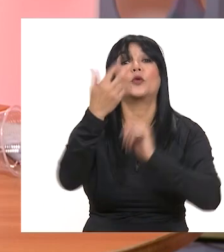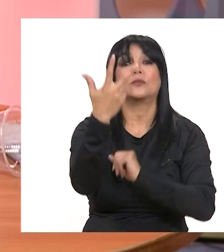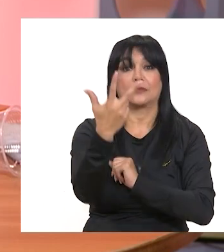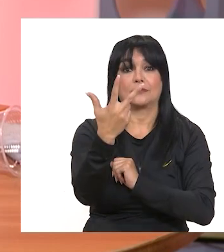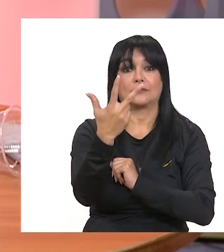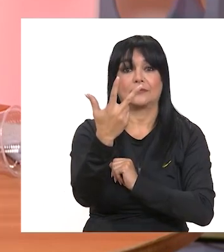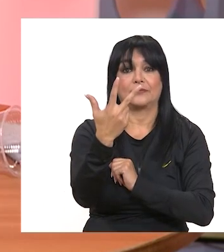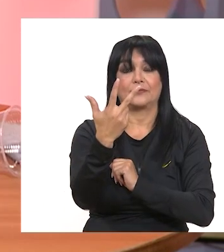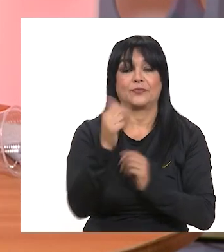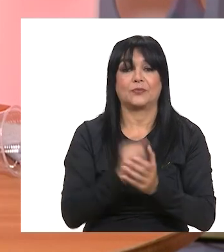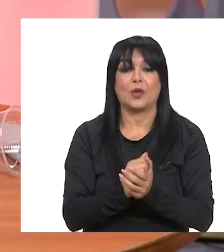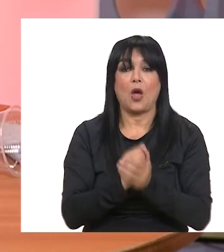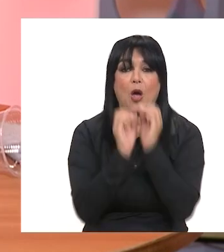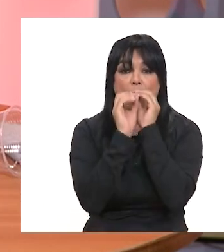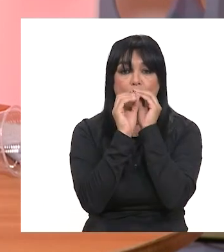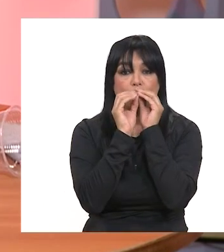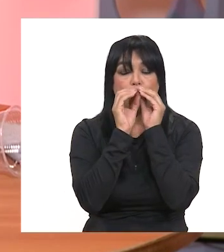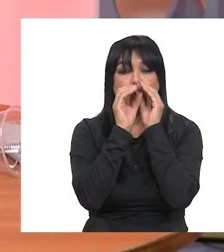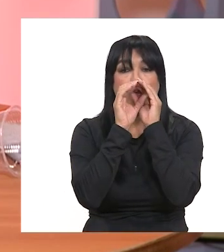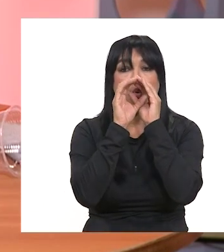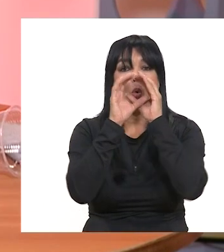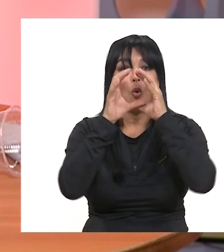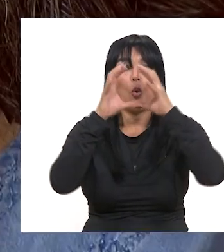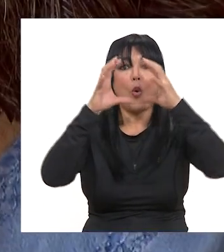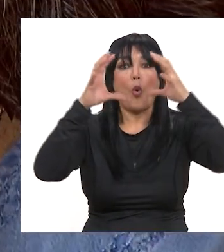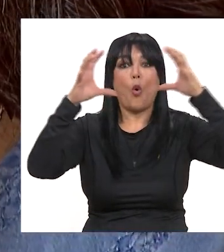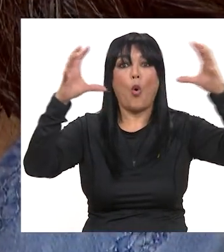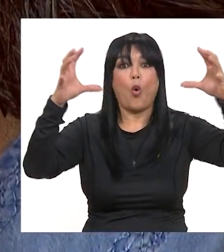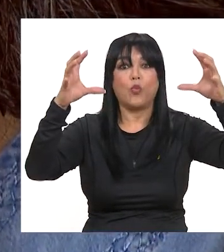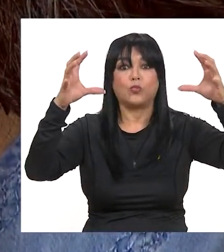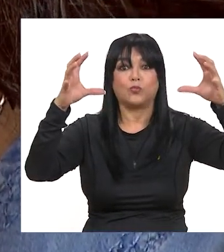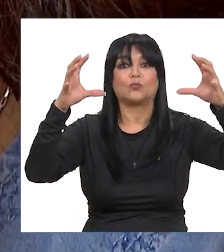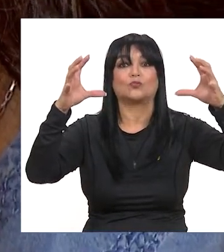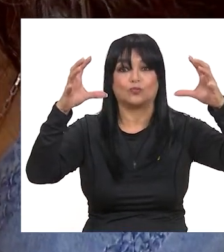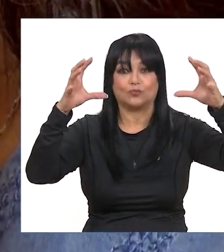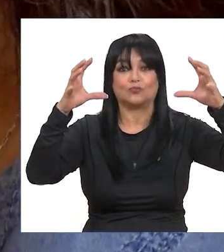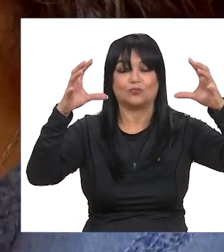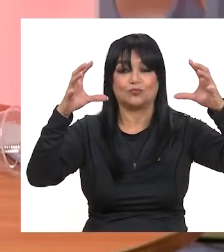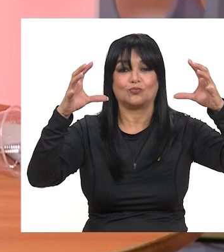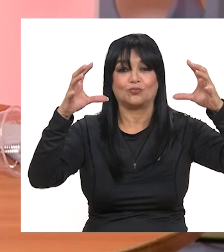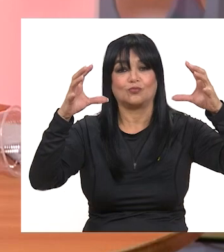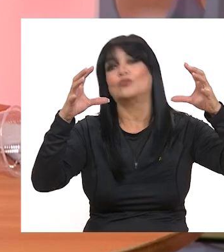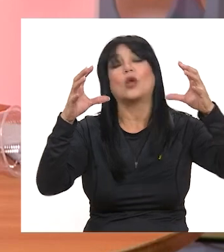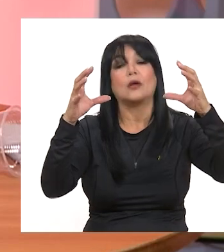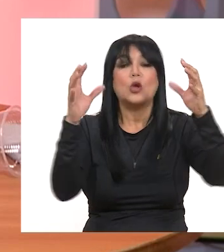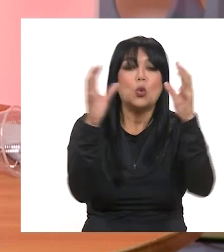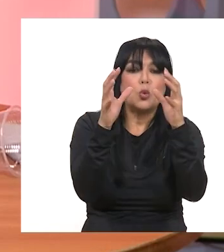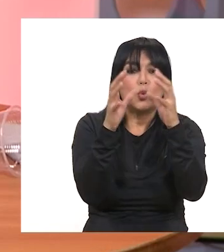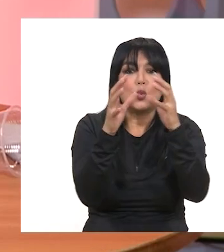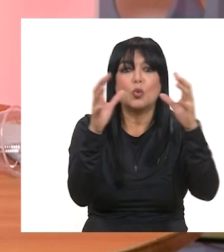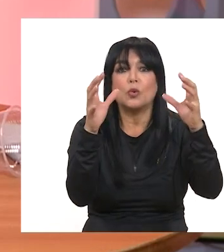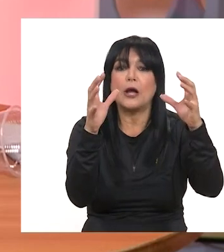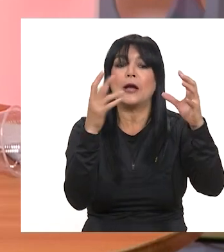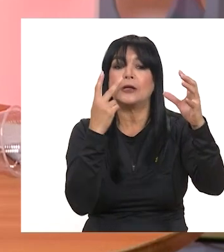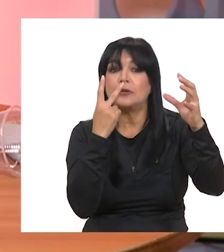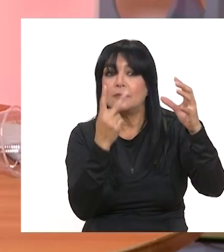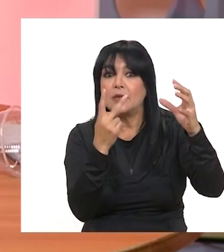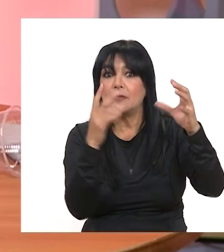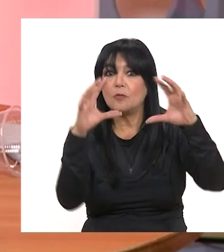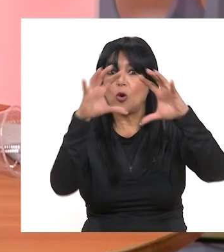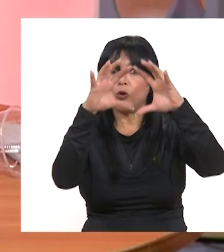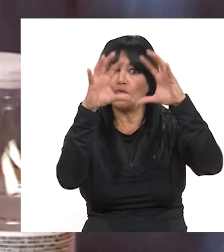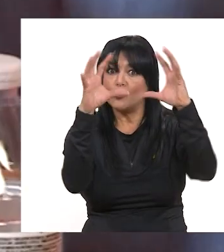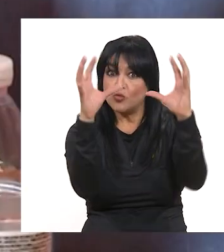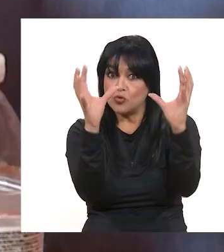Paso 3. Inflar el globo hasta obtener el tamaño deseado. Vigilemos que la forma